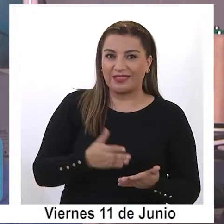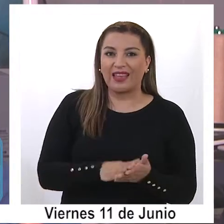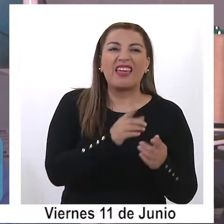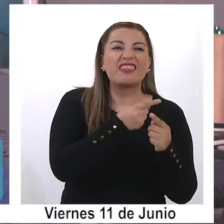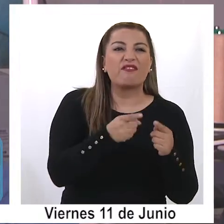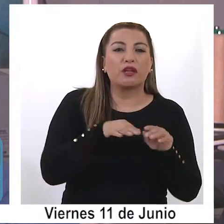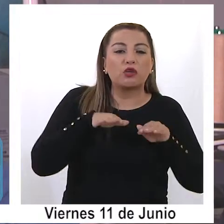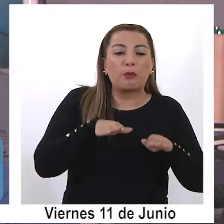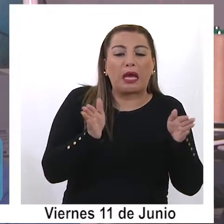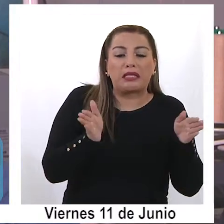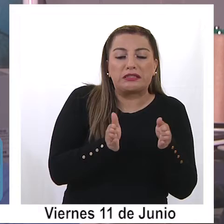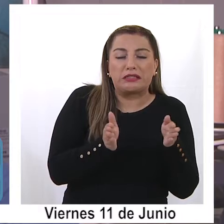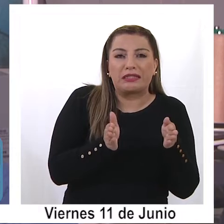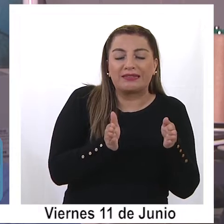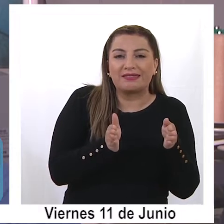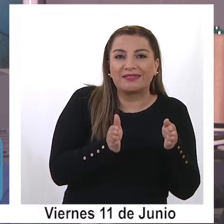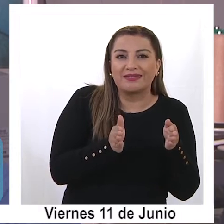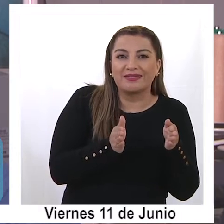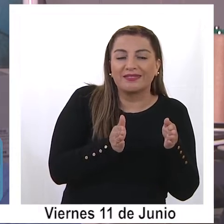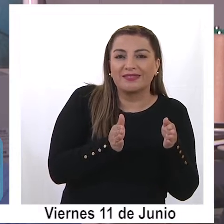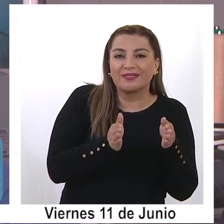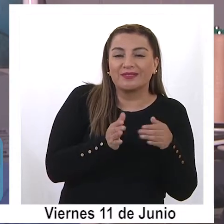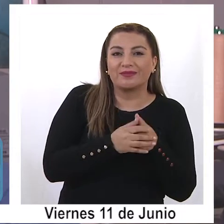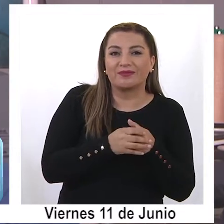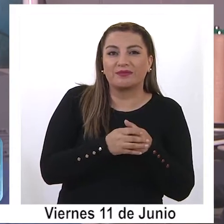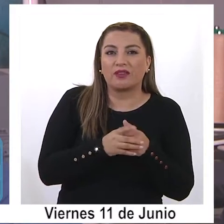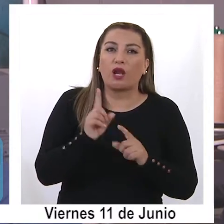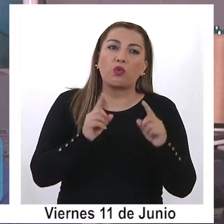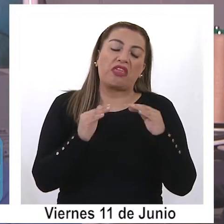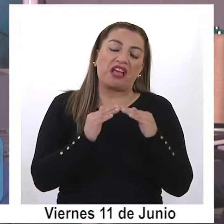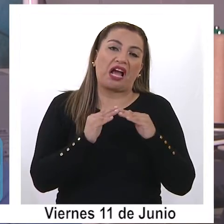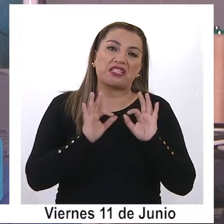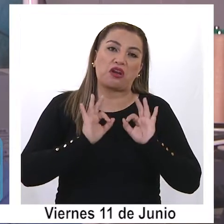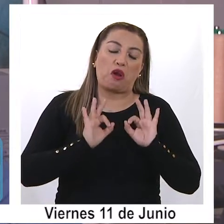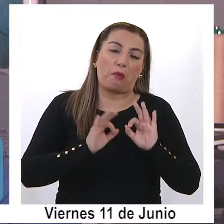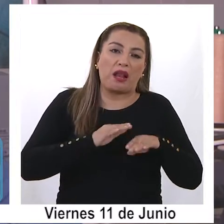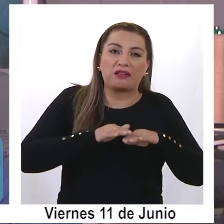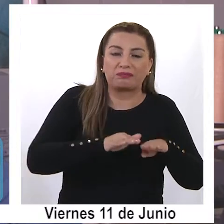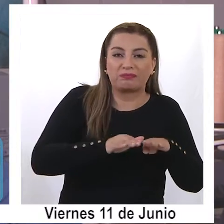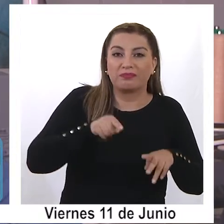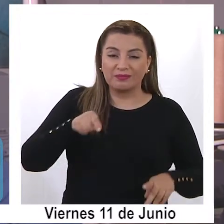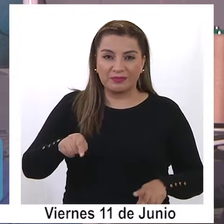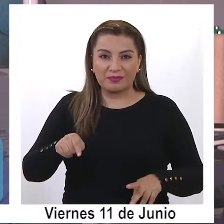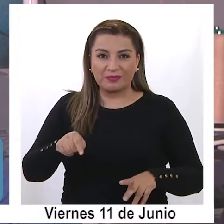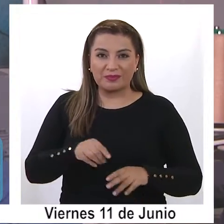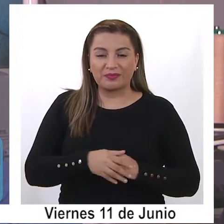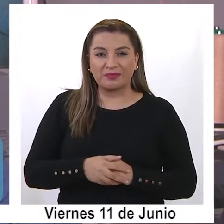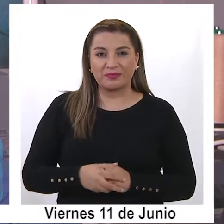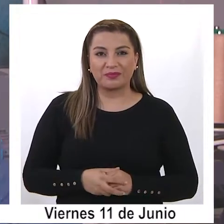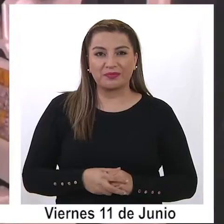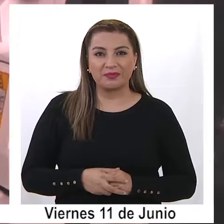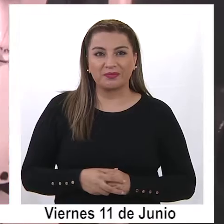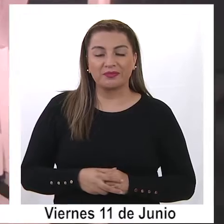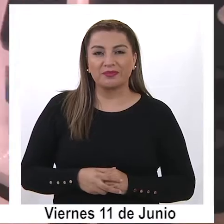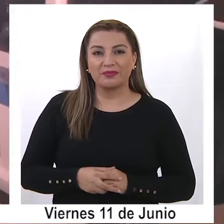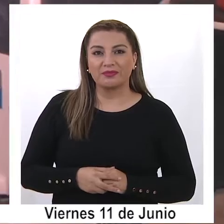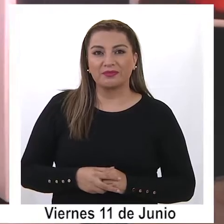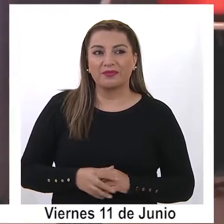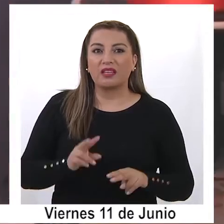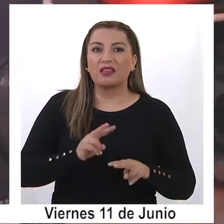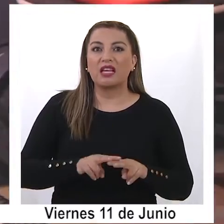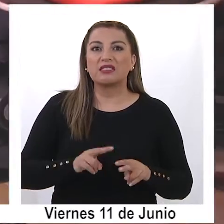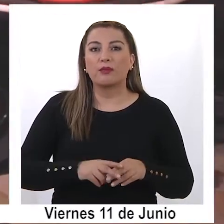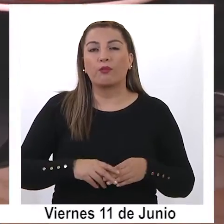una máquina chica Remington o de esa de casa normal. Así que en eso, para poder tratar de